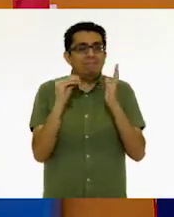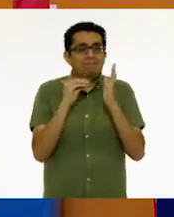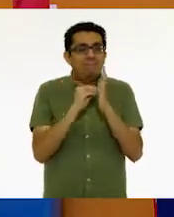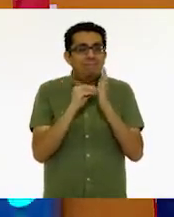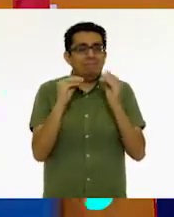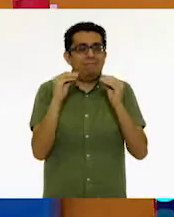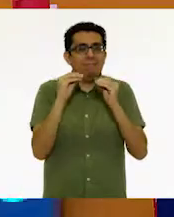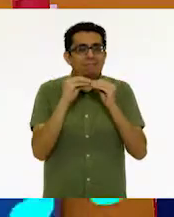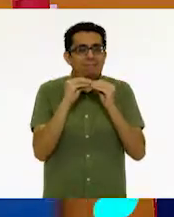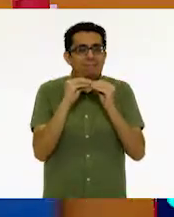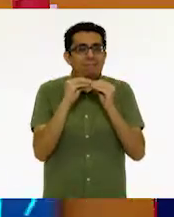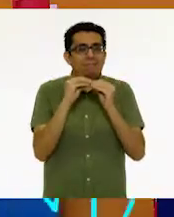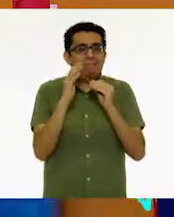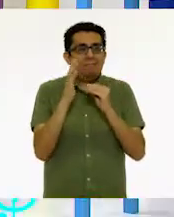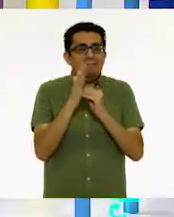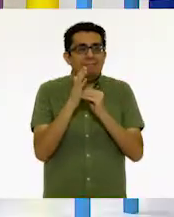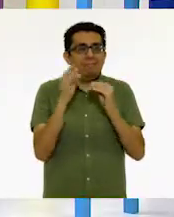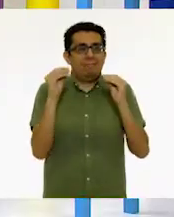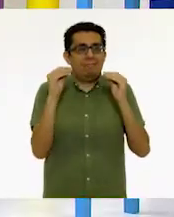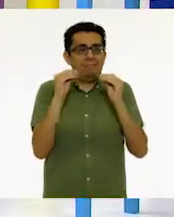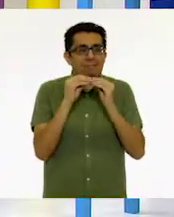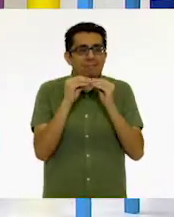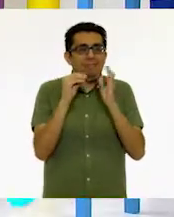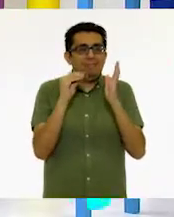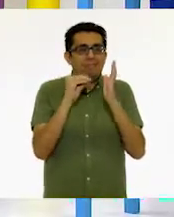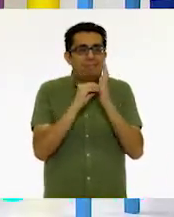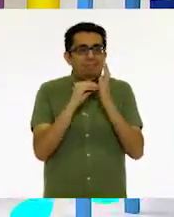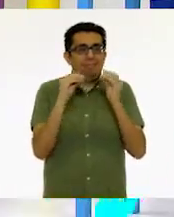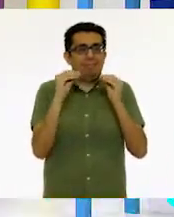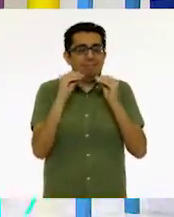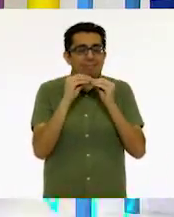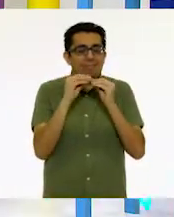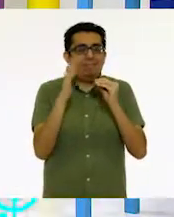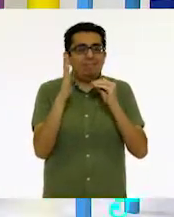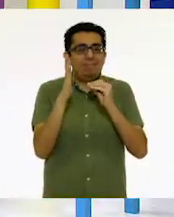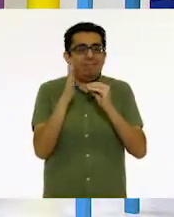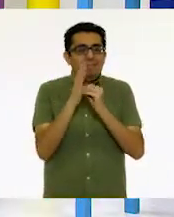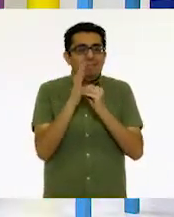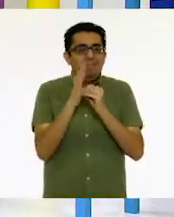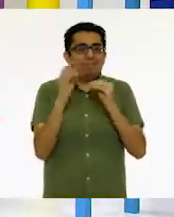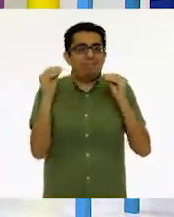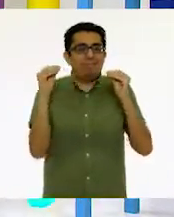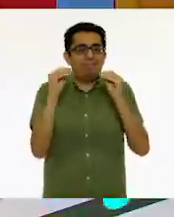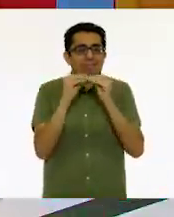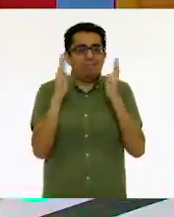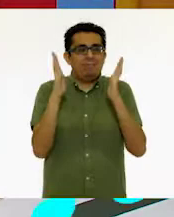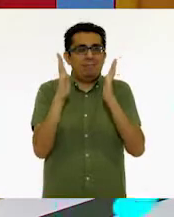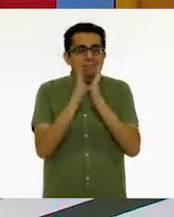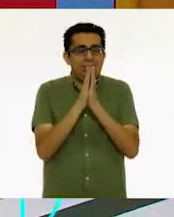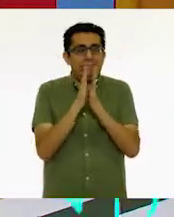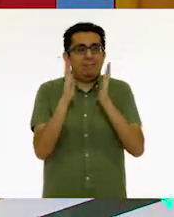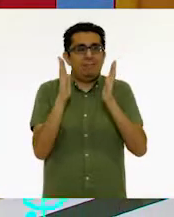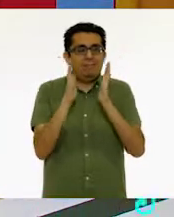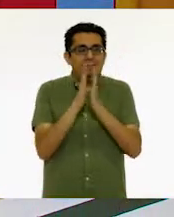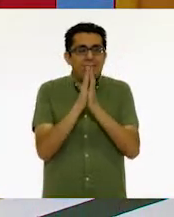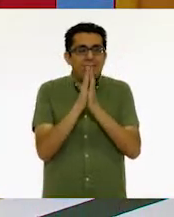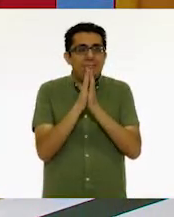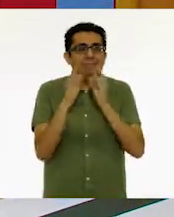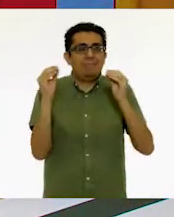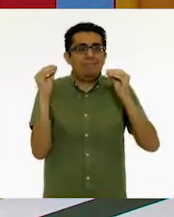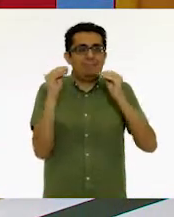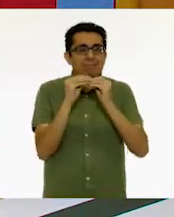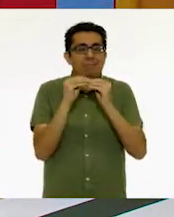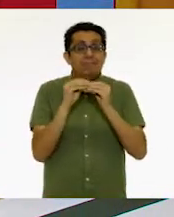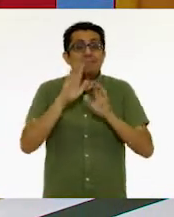piedra, pica aquí. Pica piedra, pica aquí. Pica. Palma, palma,